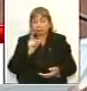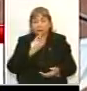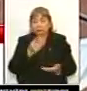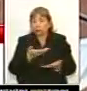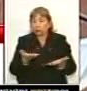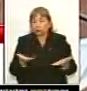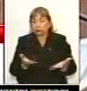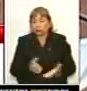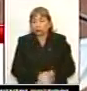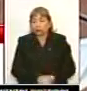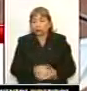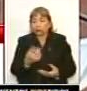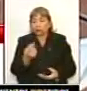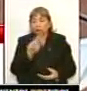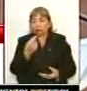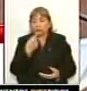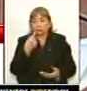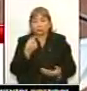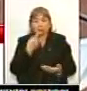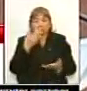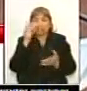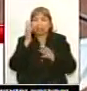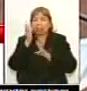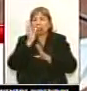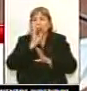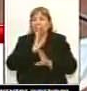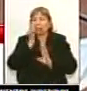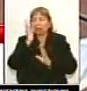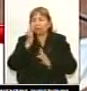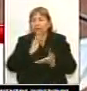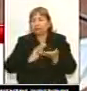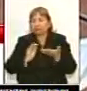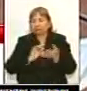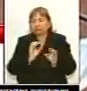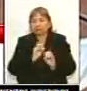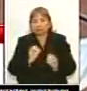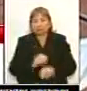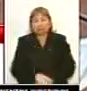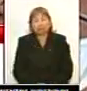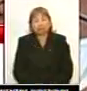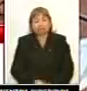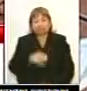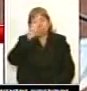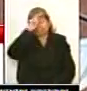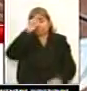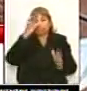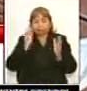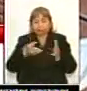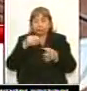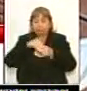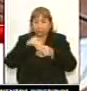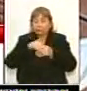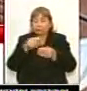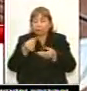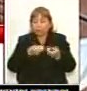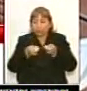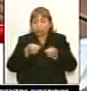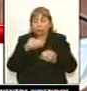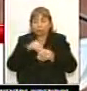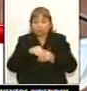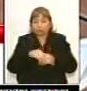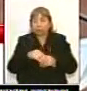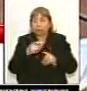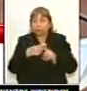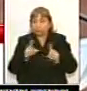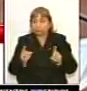señor. Simplemente son discursos que no tienen ninguna justificación. Los peruanos saben ahorrar, saben administrar su dinero,